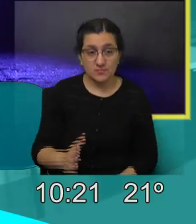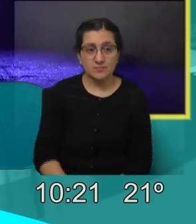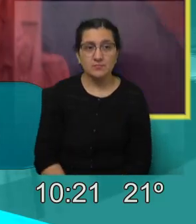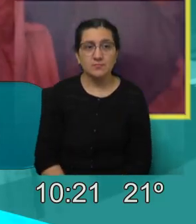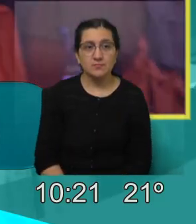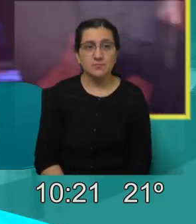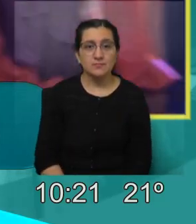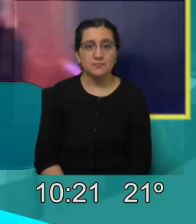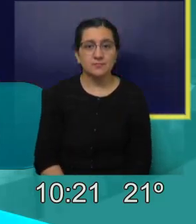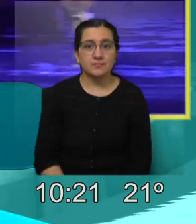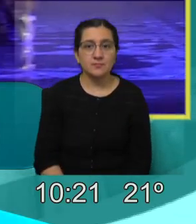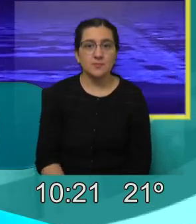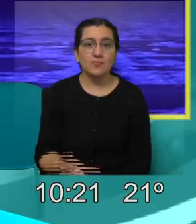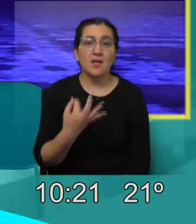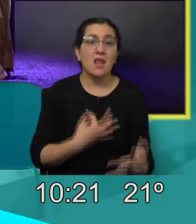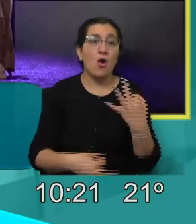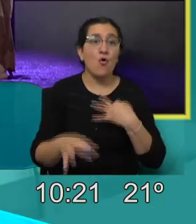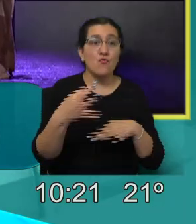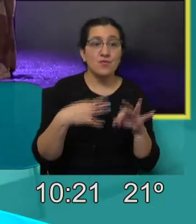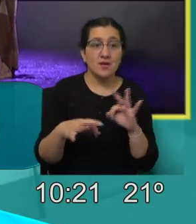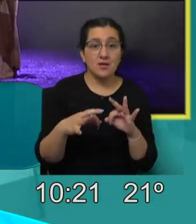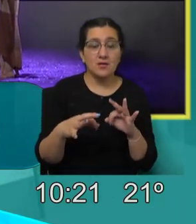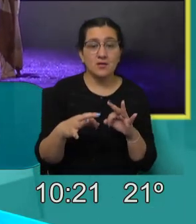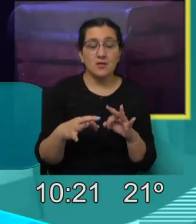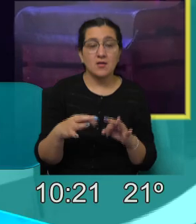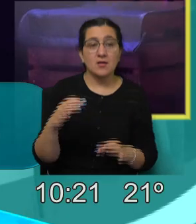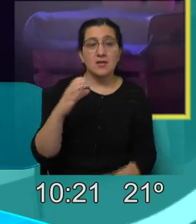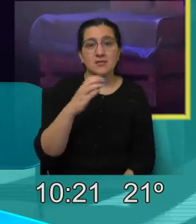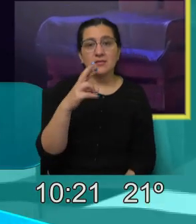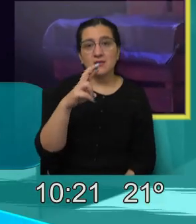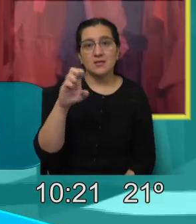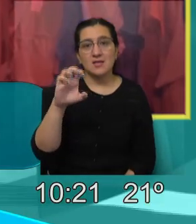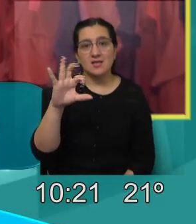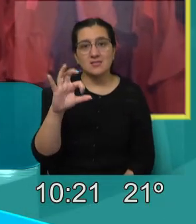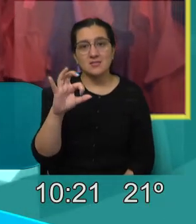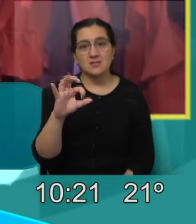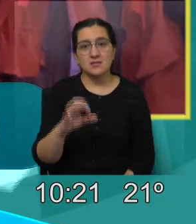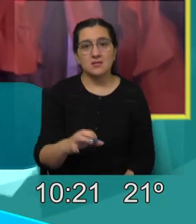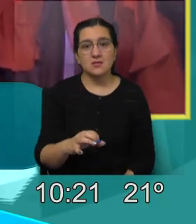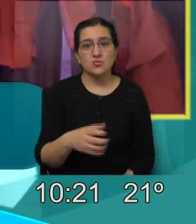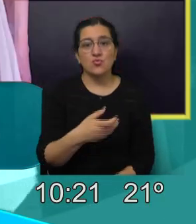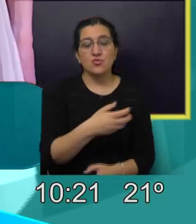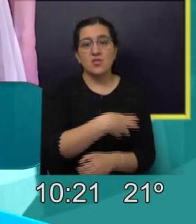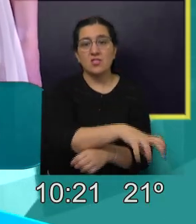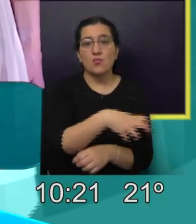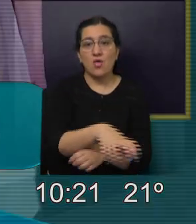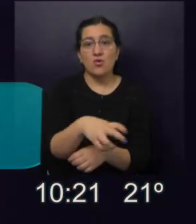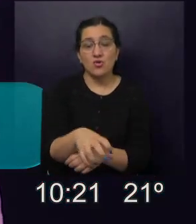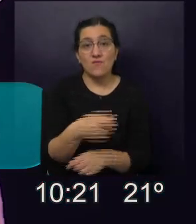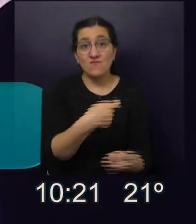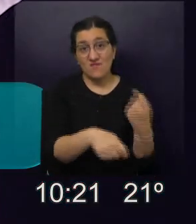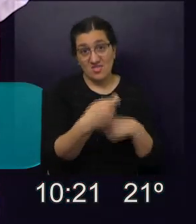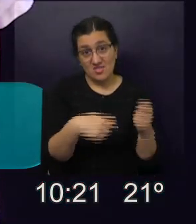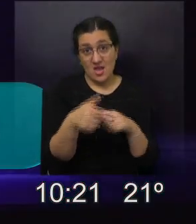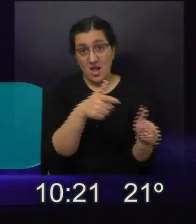obra. La obra en sí, pues, trata de Kress, que es un distribuidor, digamos. Traficante de armas. Traficante